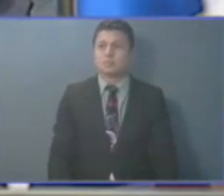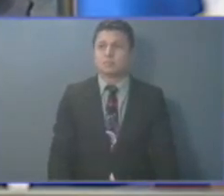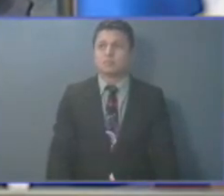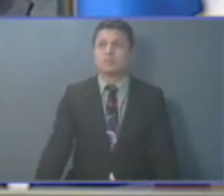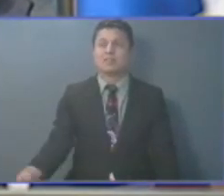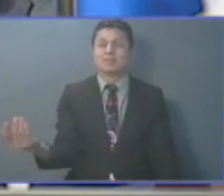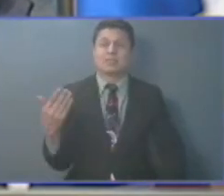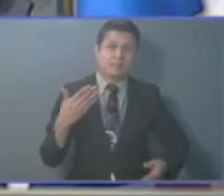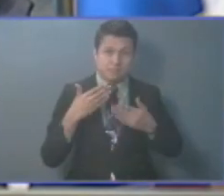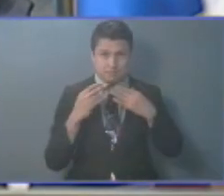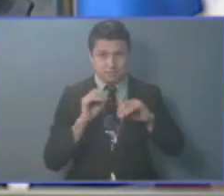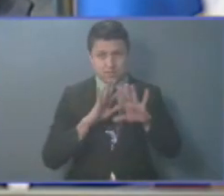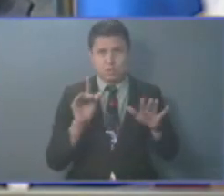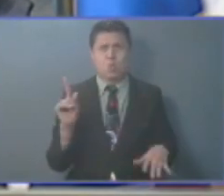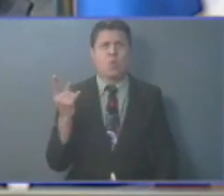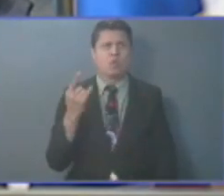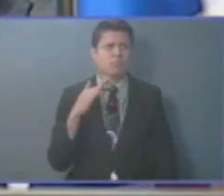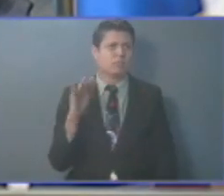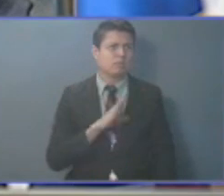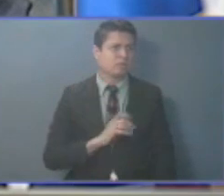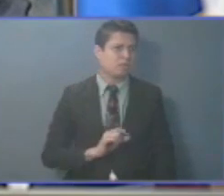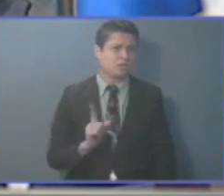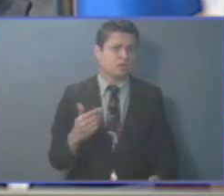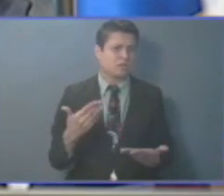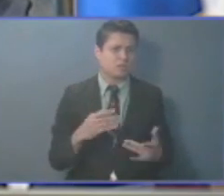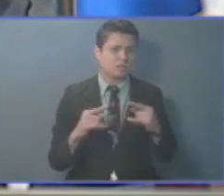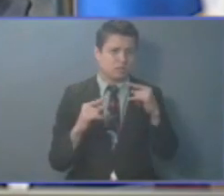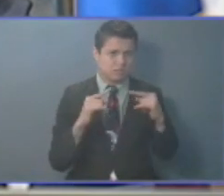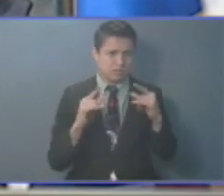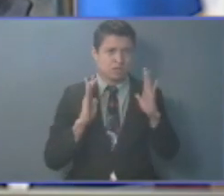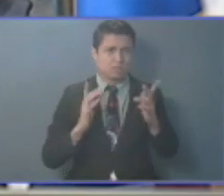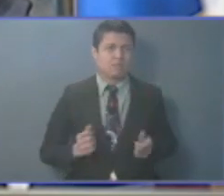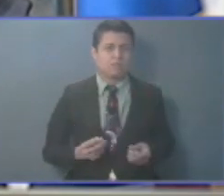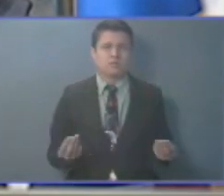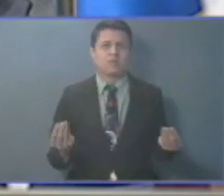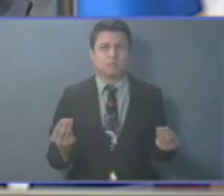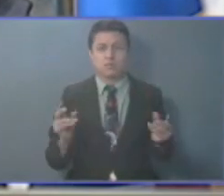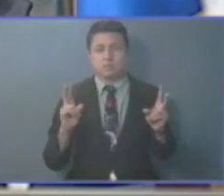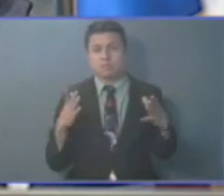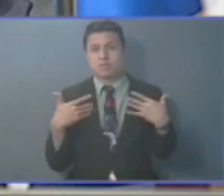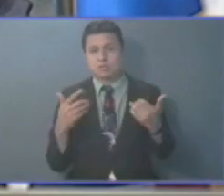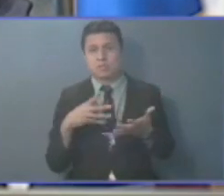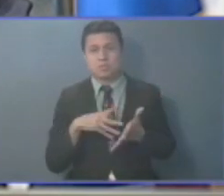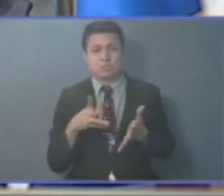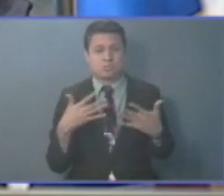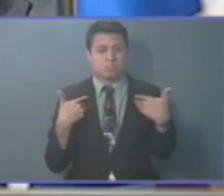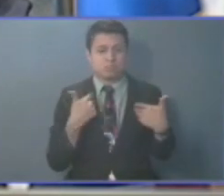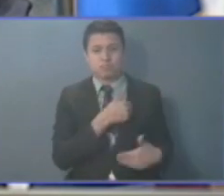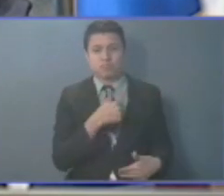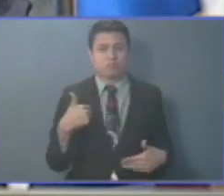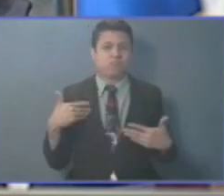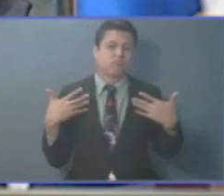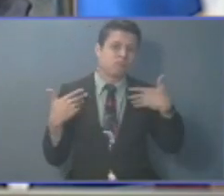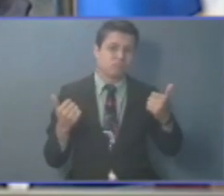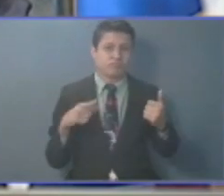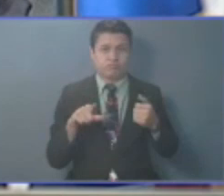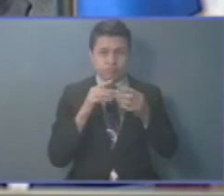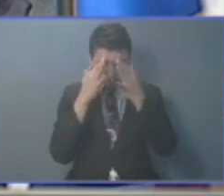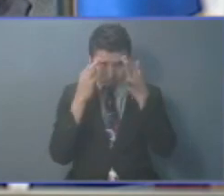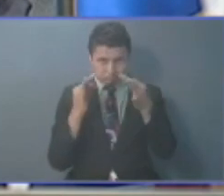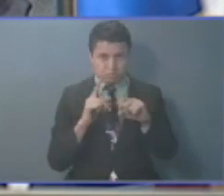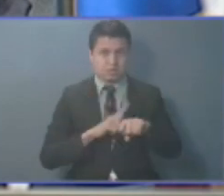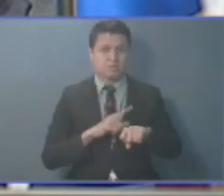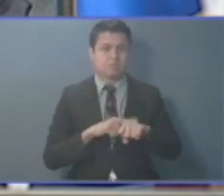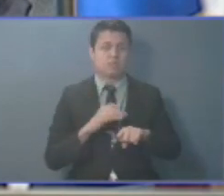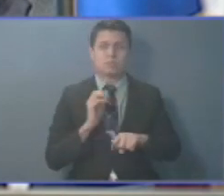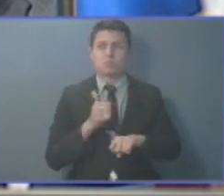Queda claro que El Salvador es el único país del mundo que no faculta al órgano ejecutivo en el ramo de salud pública para tomar las medidas extraordinarias que considere necesarias por el tiempo